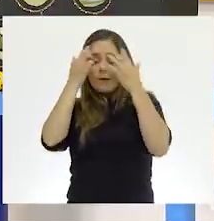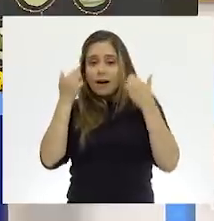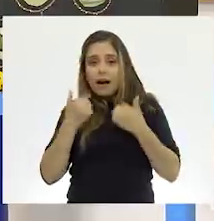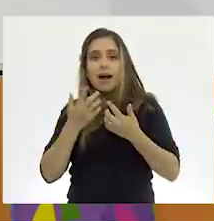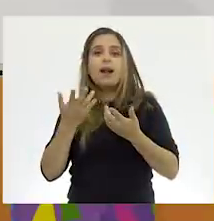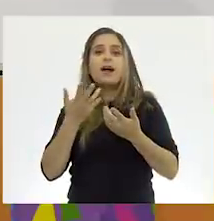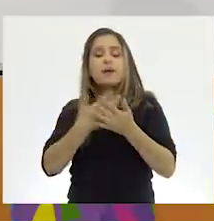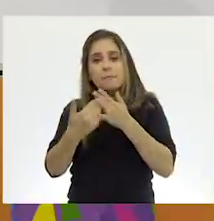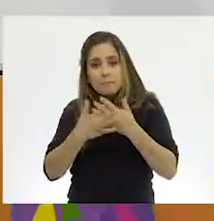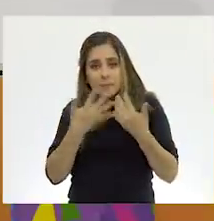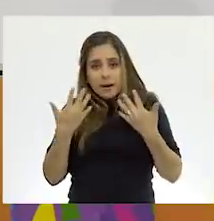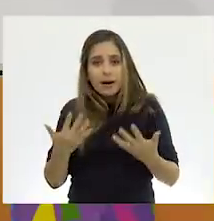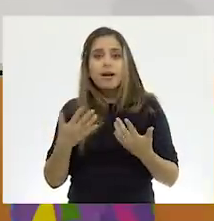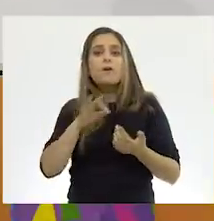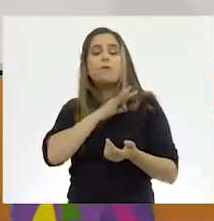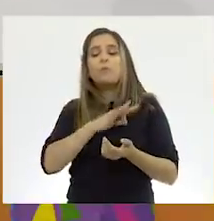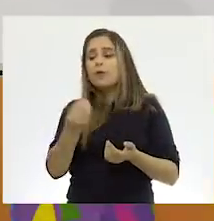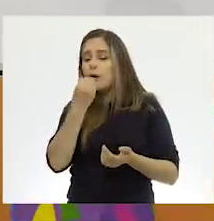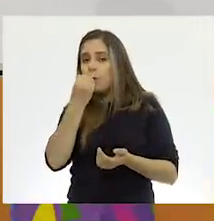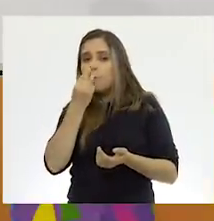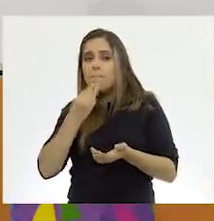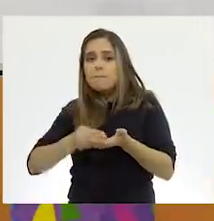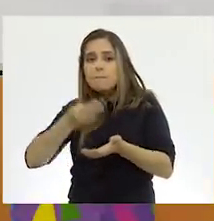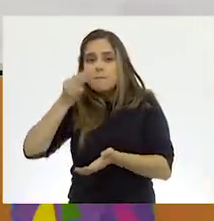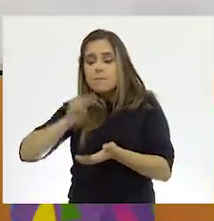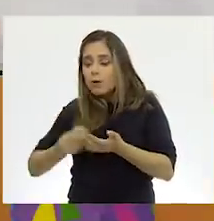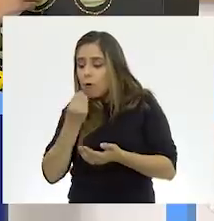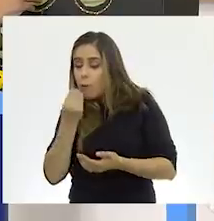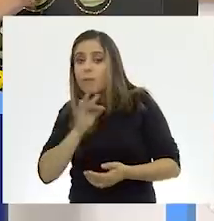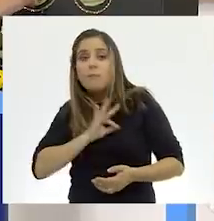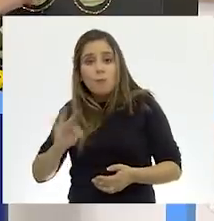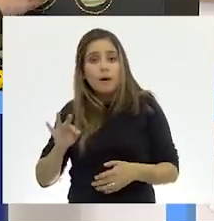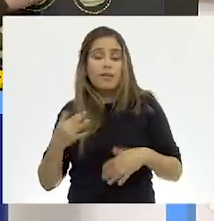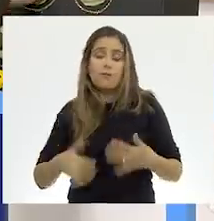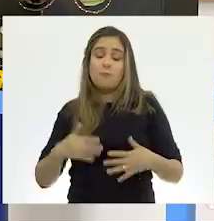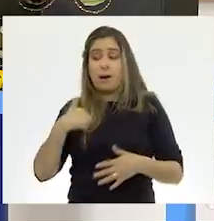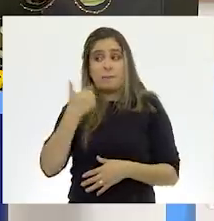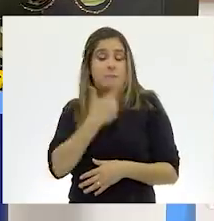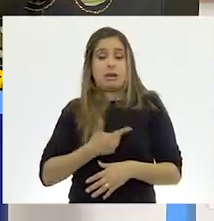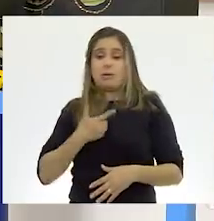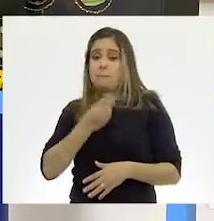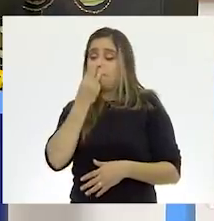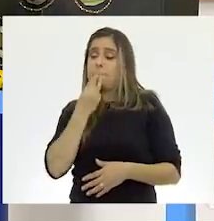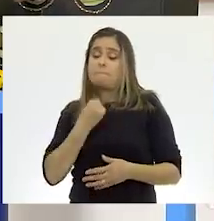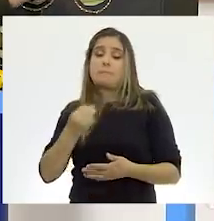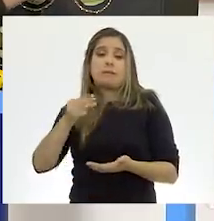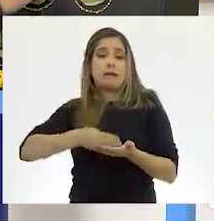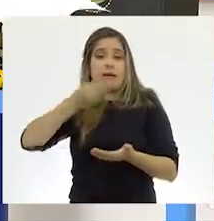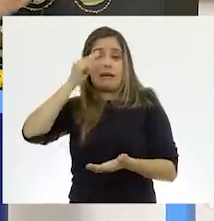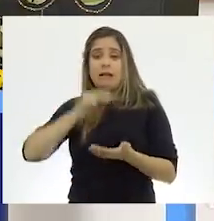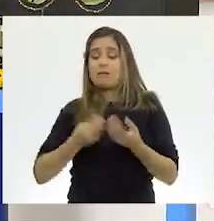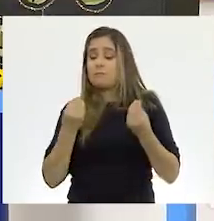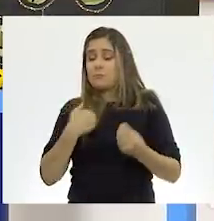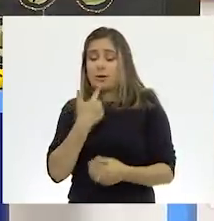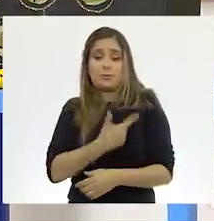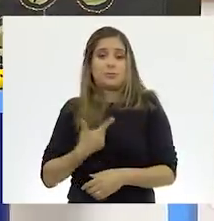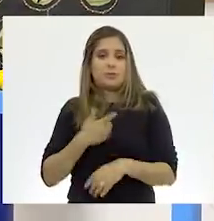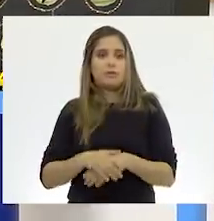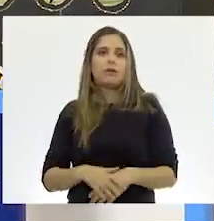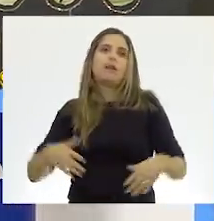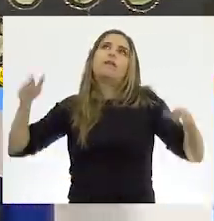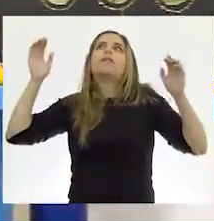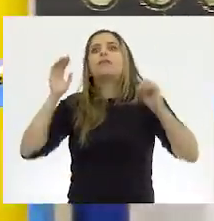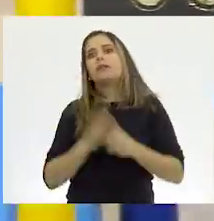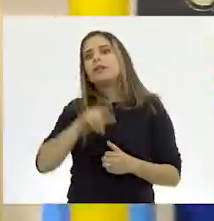Hidratar la piel, te la puedes comer la miel. A mí me gusta mucho la miel. ¡Ay! ¿Te ¡otra picó la abeja? ¡Abeja, me